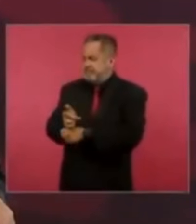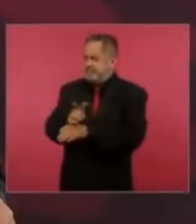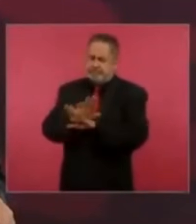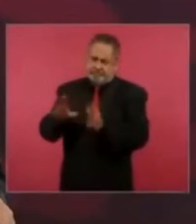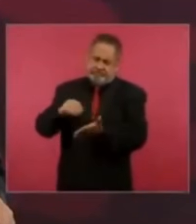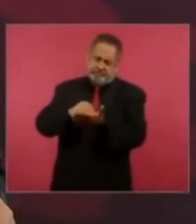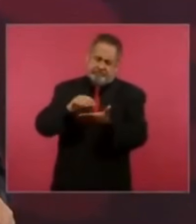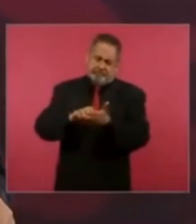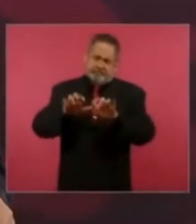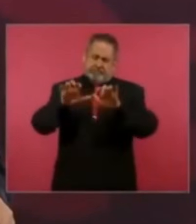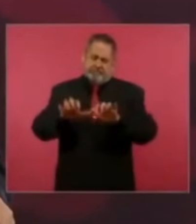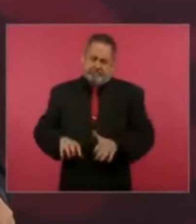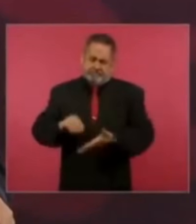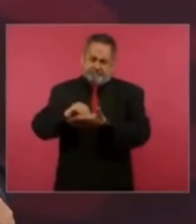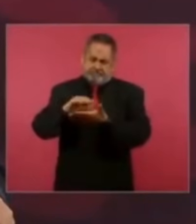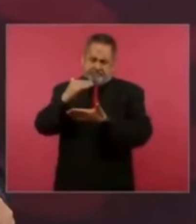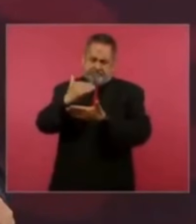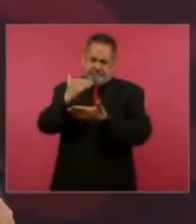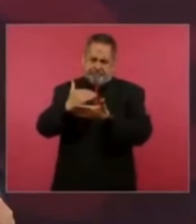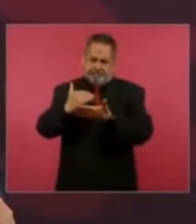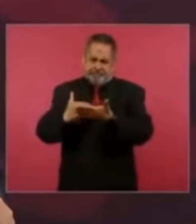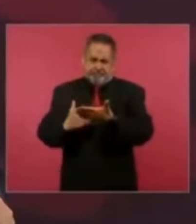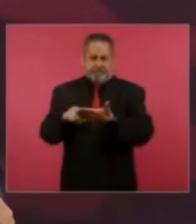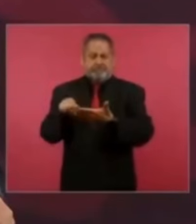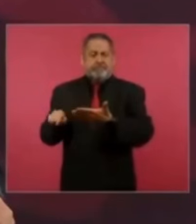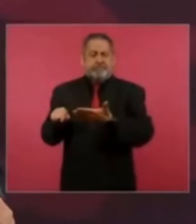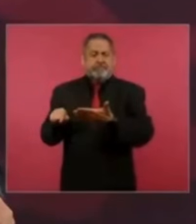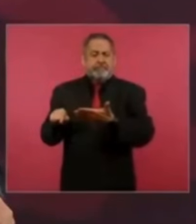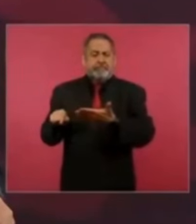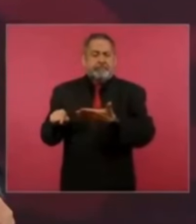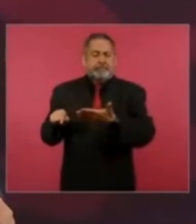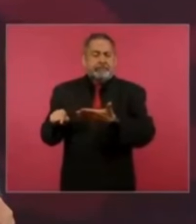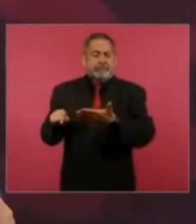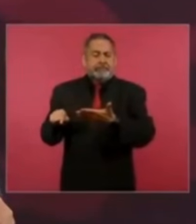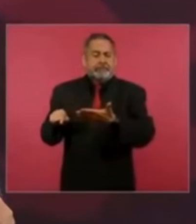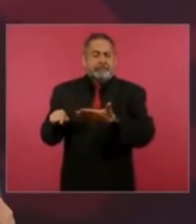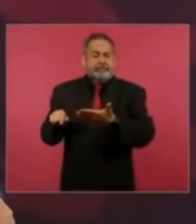de ejercicio donde no hay